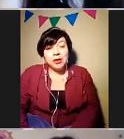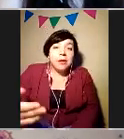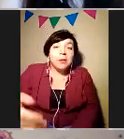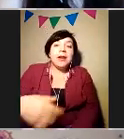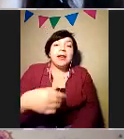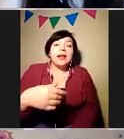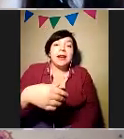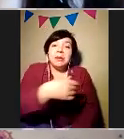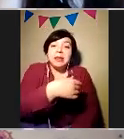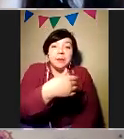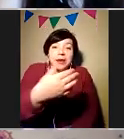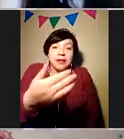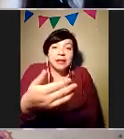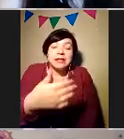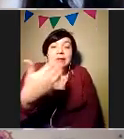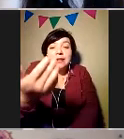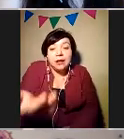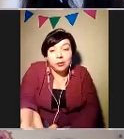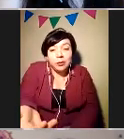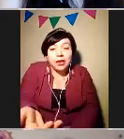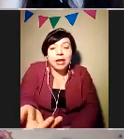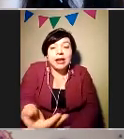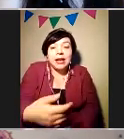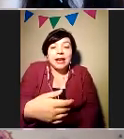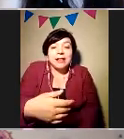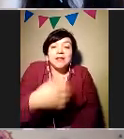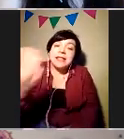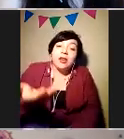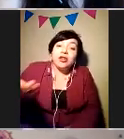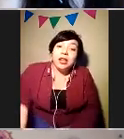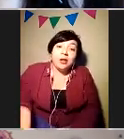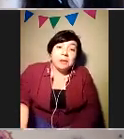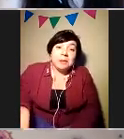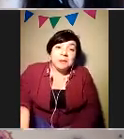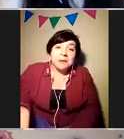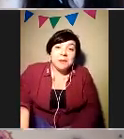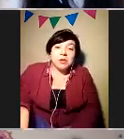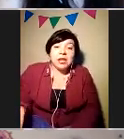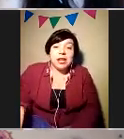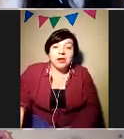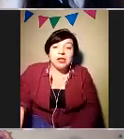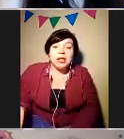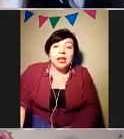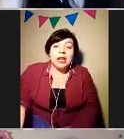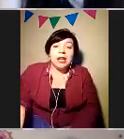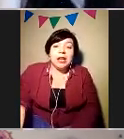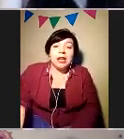modas, en el fondo, nada más se pone de moda, generalmente pierde el sentido, porque claro, se vacía de contenido. Sí, eso es claro.